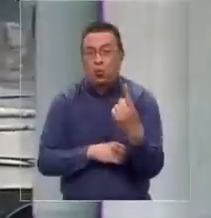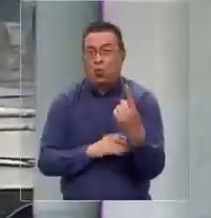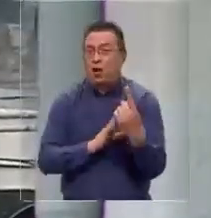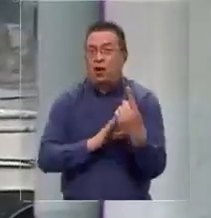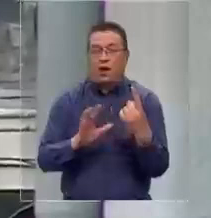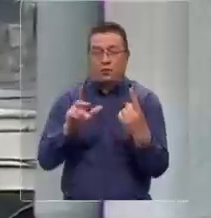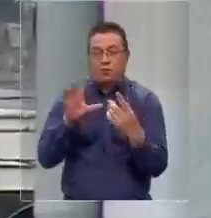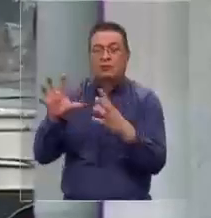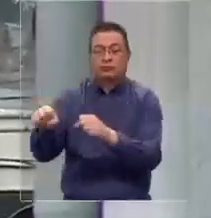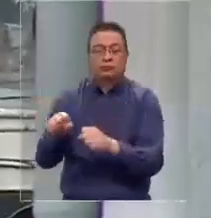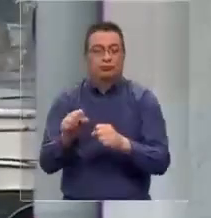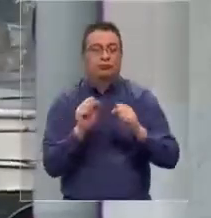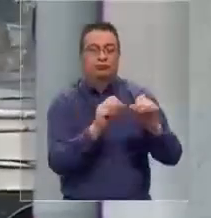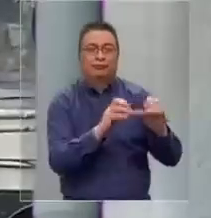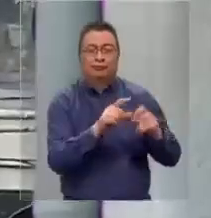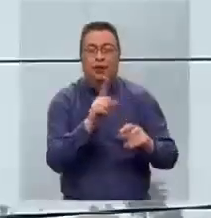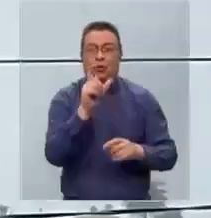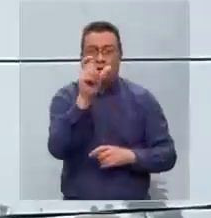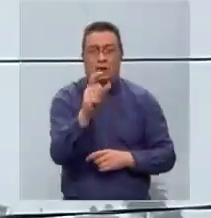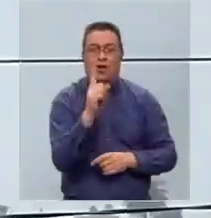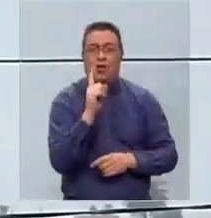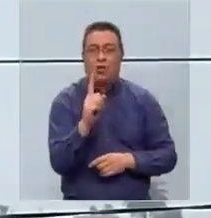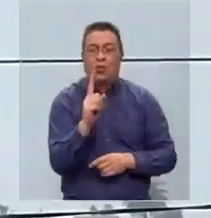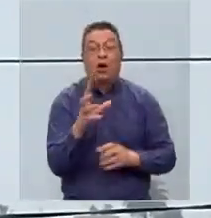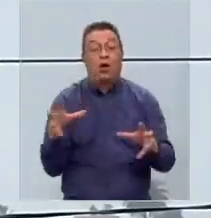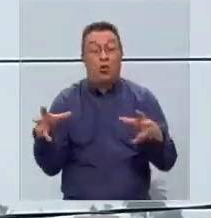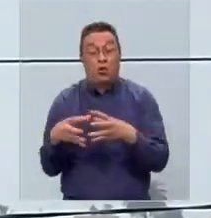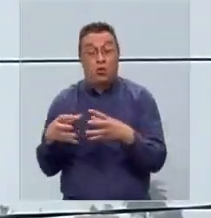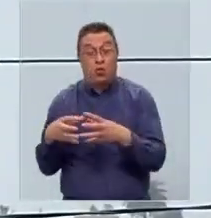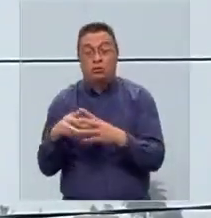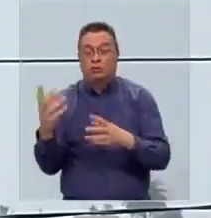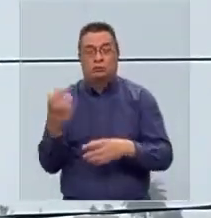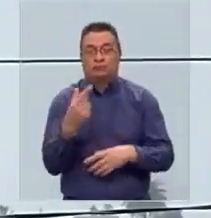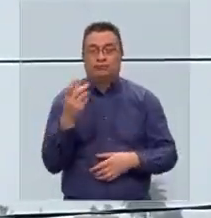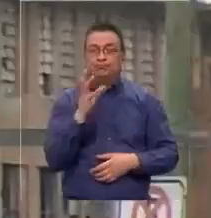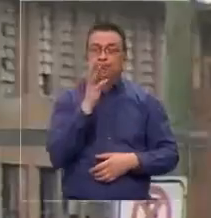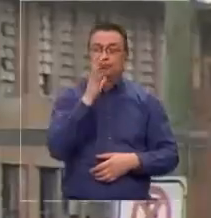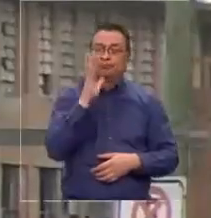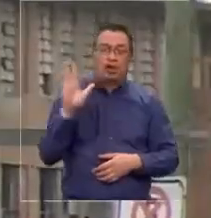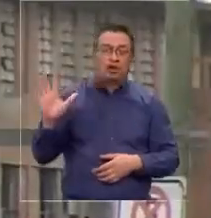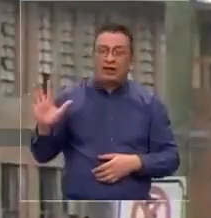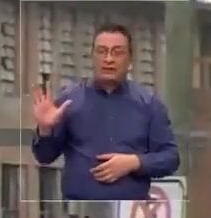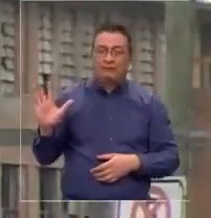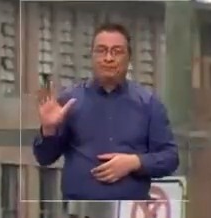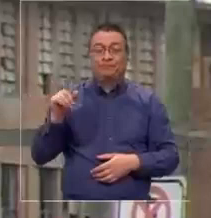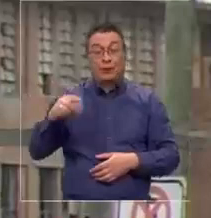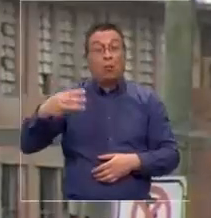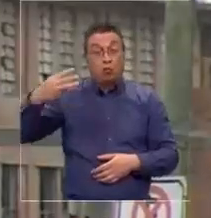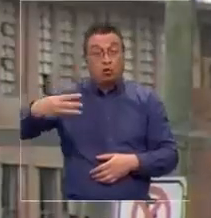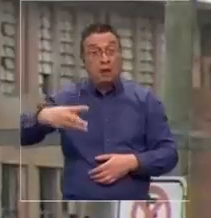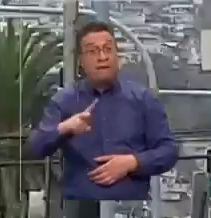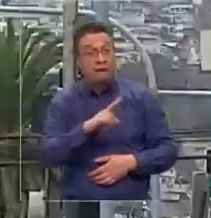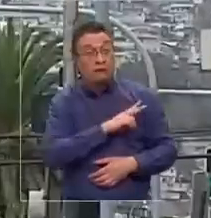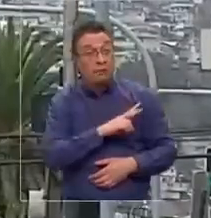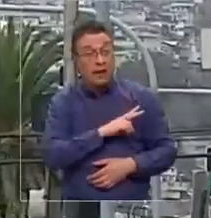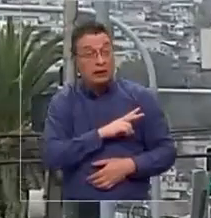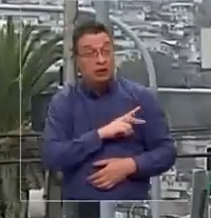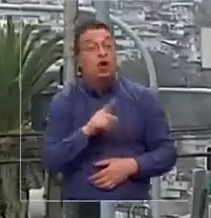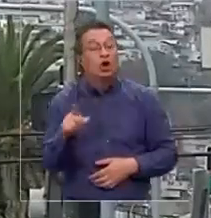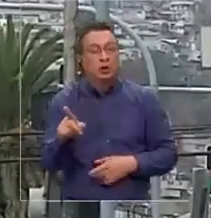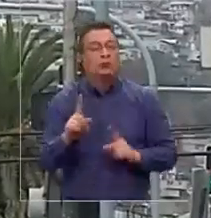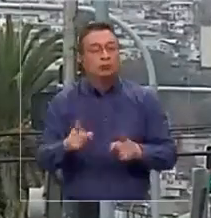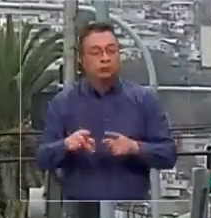delito de receptación de las especies, mientras que de la banda aún no hay noticias. Sin embargo, la Municipalidad de Valparaíso